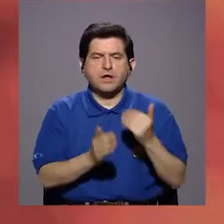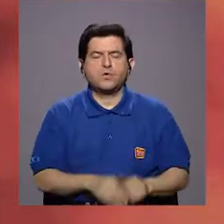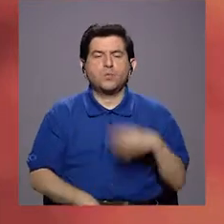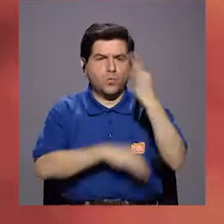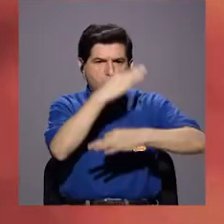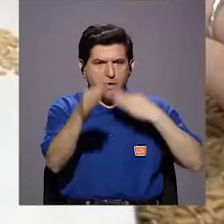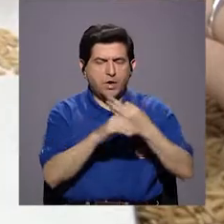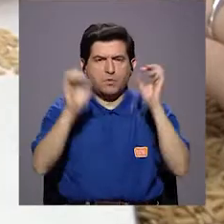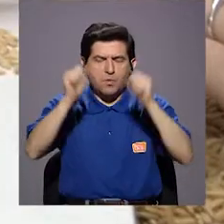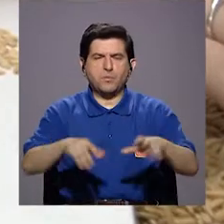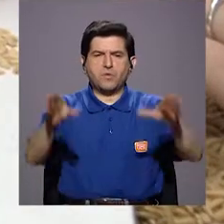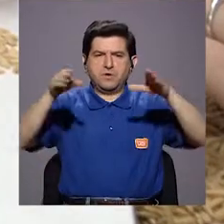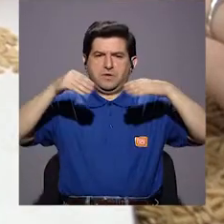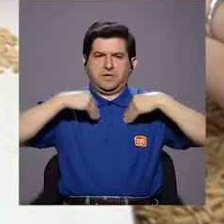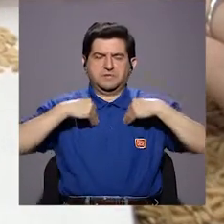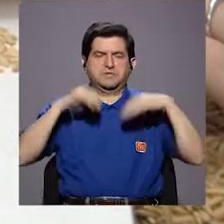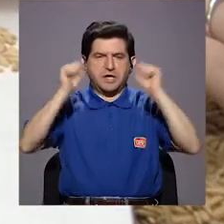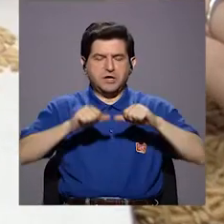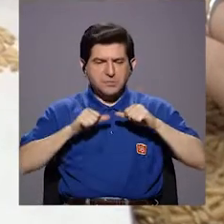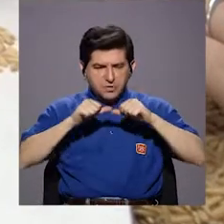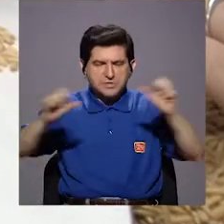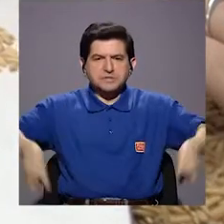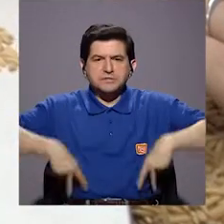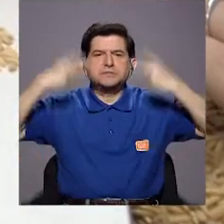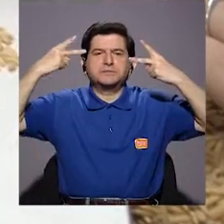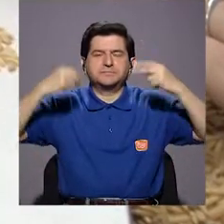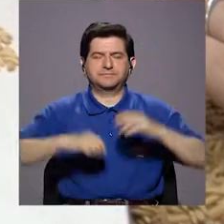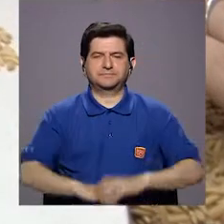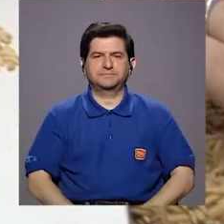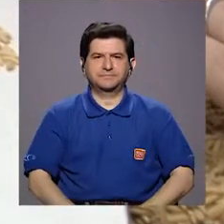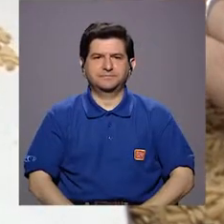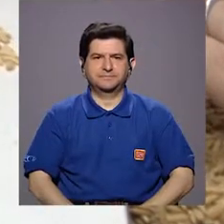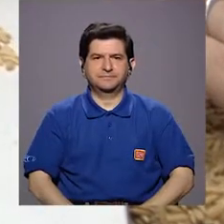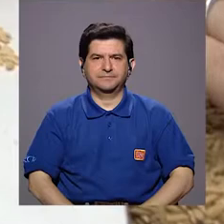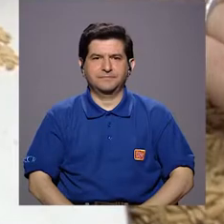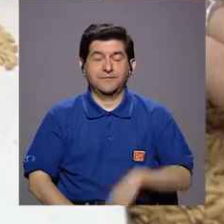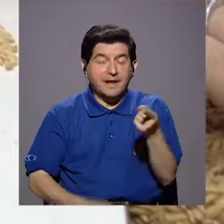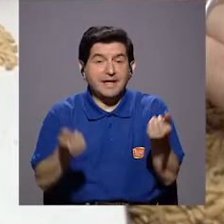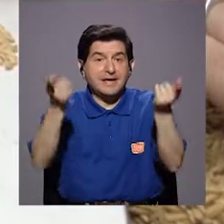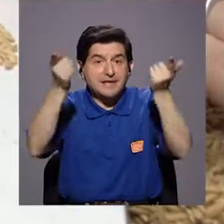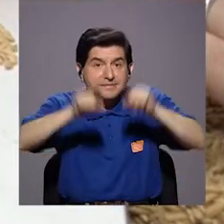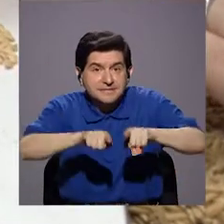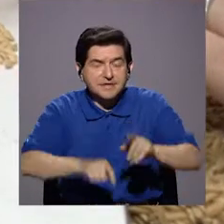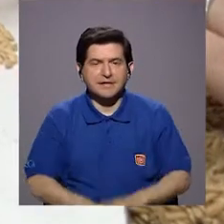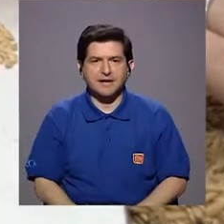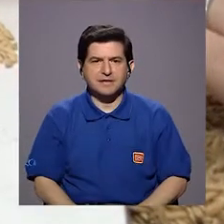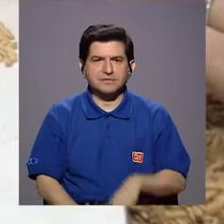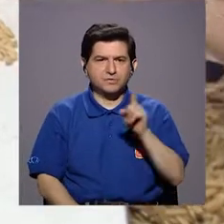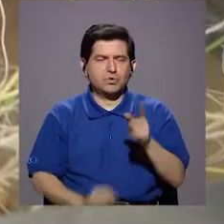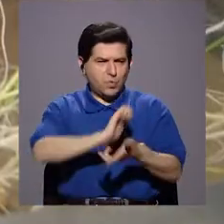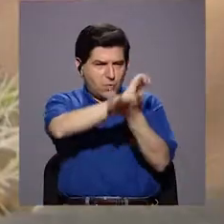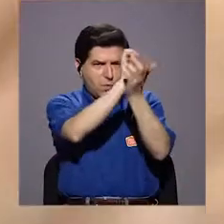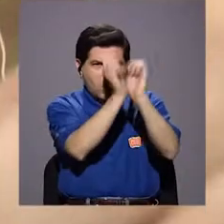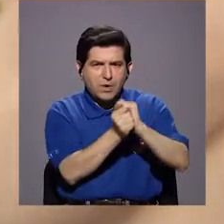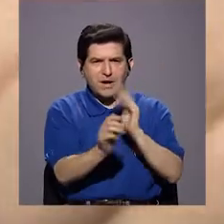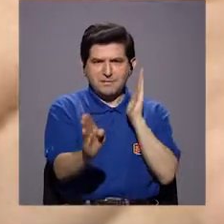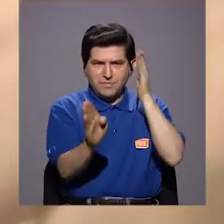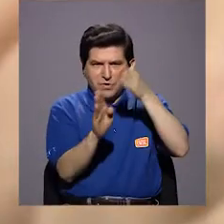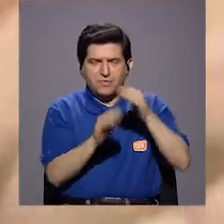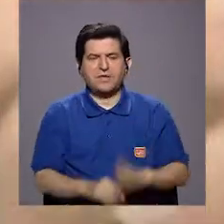variedad capaz de adaptarse y poder sobrevivir en este caso se trata de una modificación